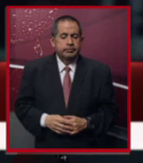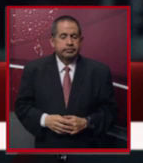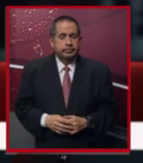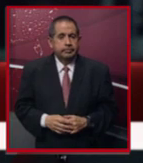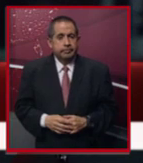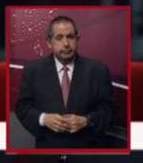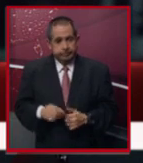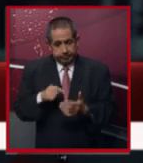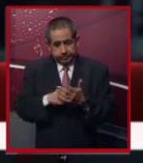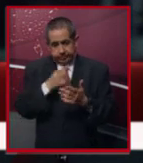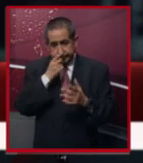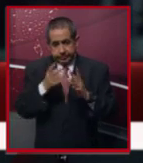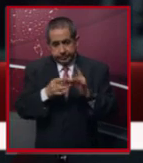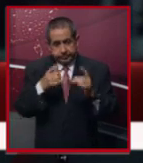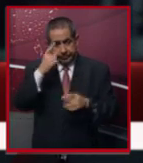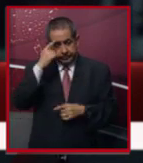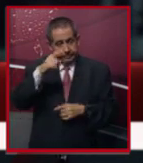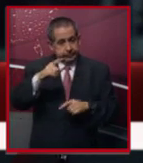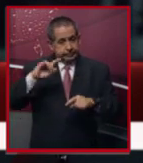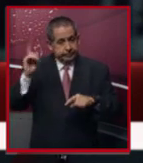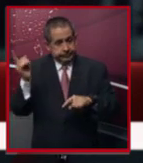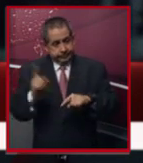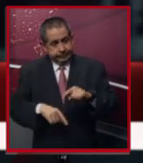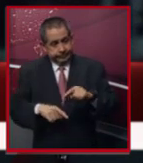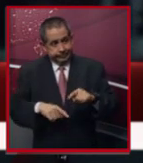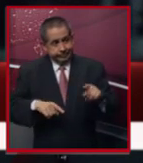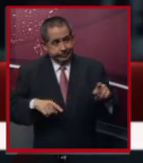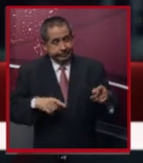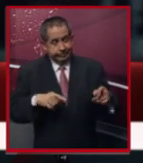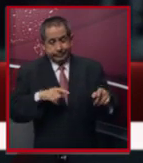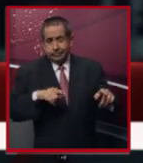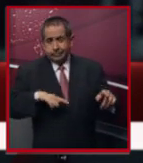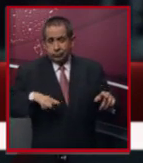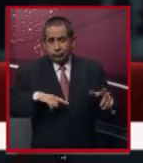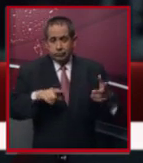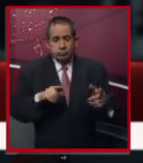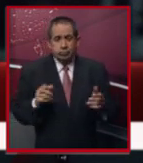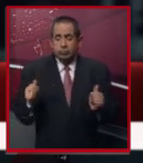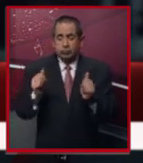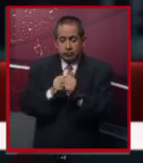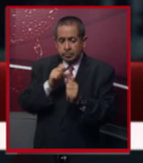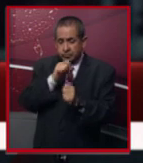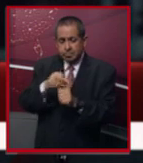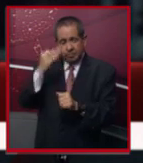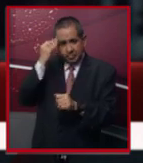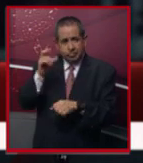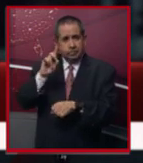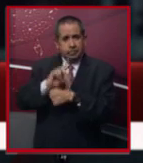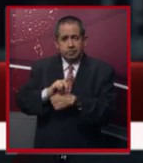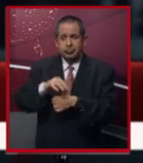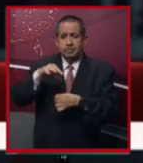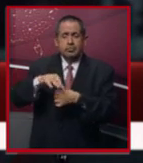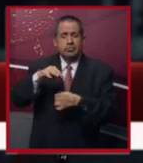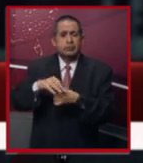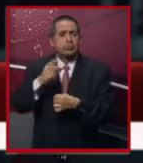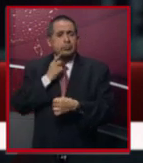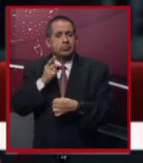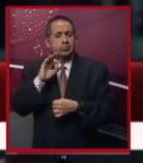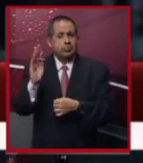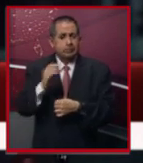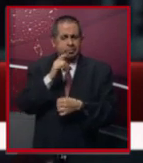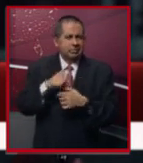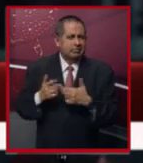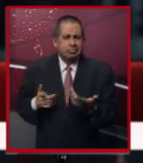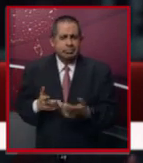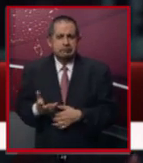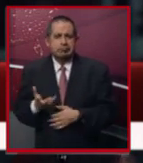Establece que el proceso de revocación de mandato coincida con las elecciones a diputados federales y corresponde a